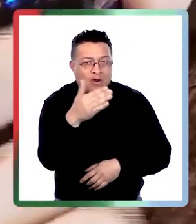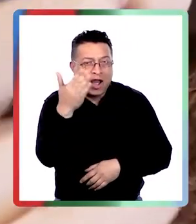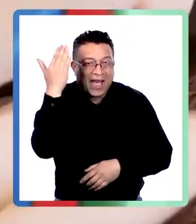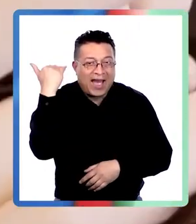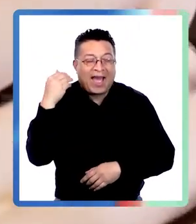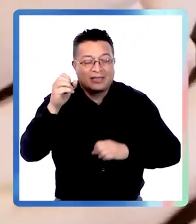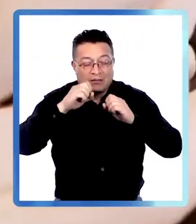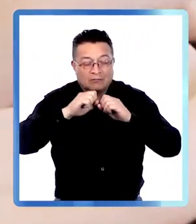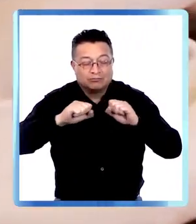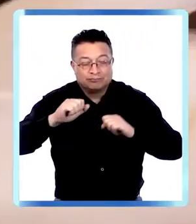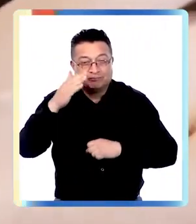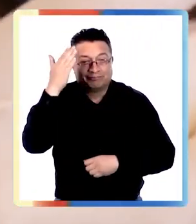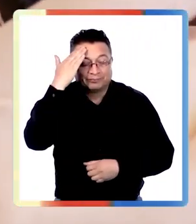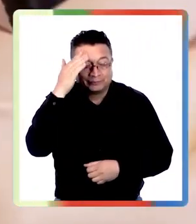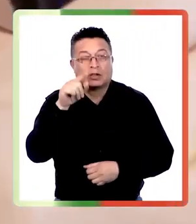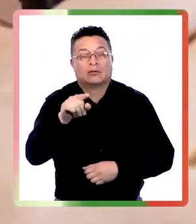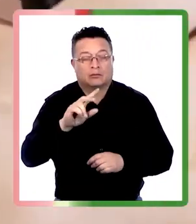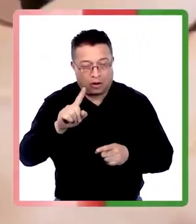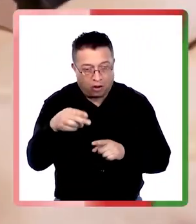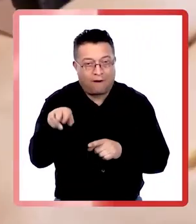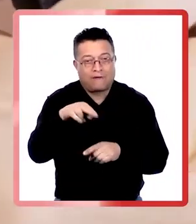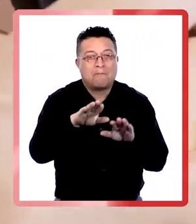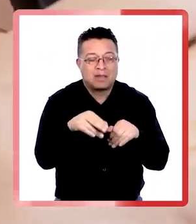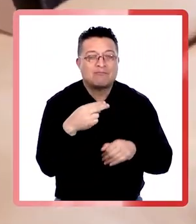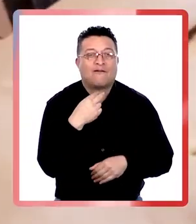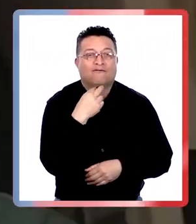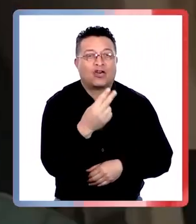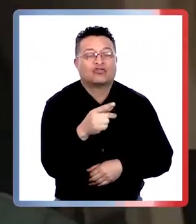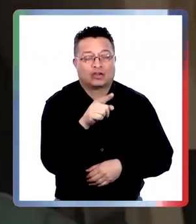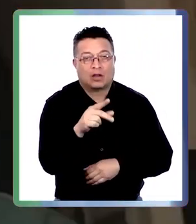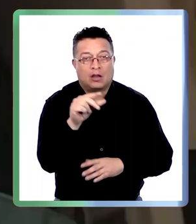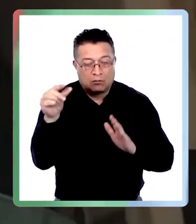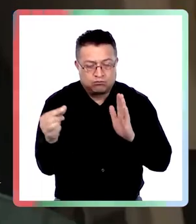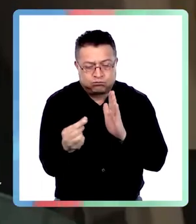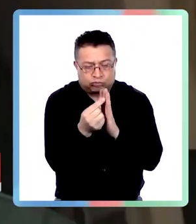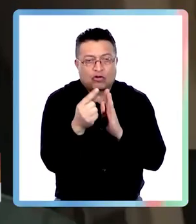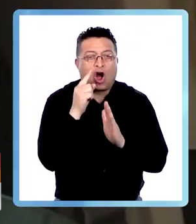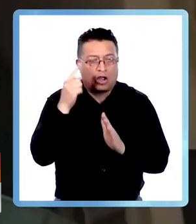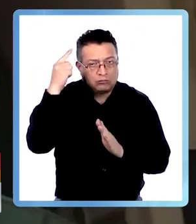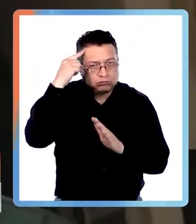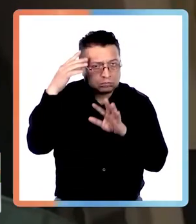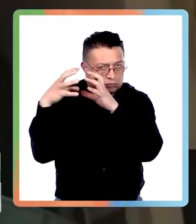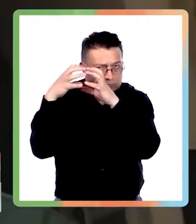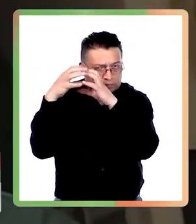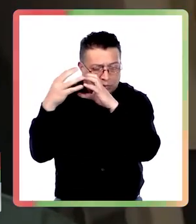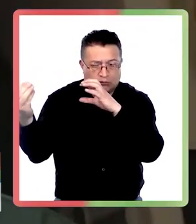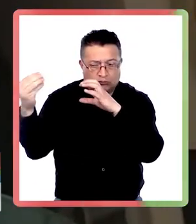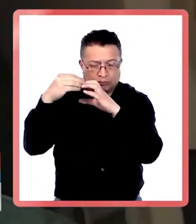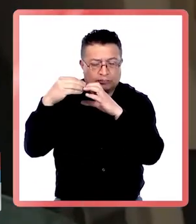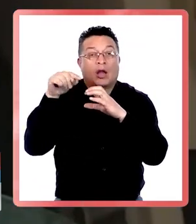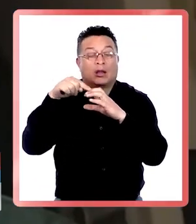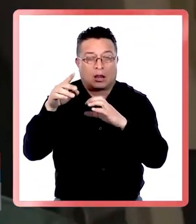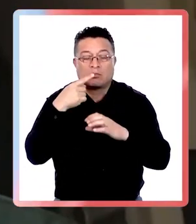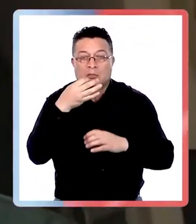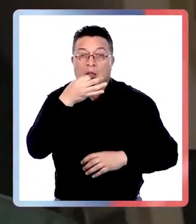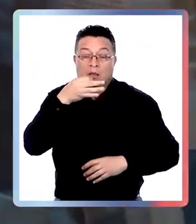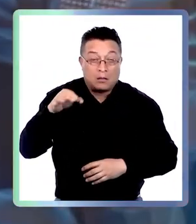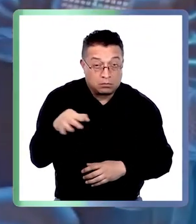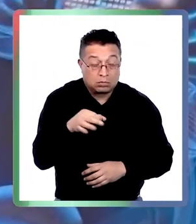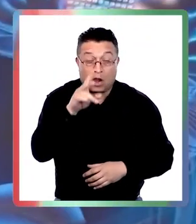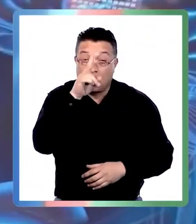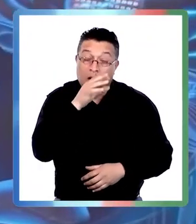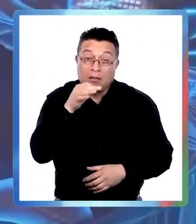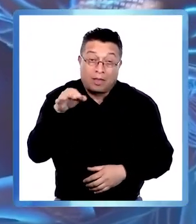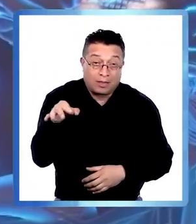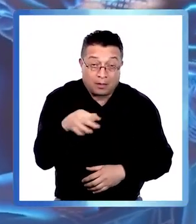derrame. Tenemos electrodos en la superficie del cerebro de Anne, y cuando ella intenta mover la boca, como si estuviera diciendo